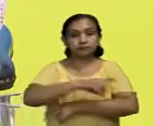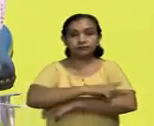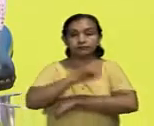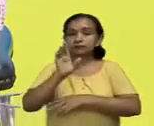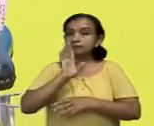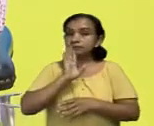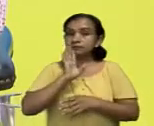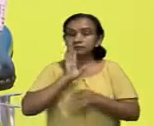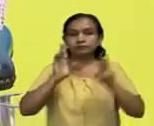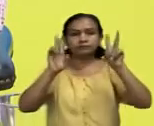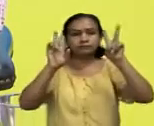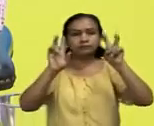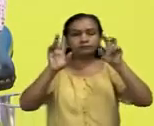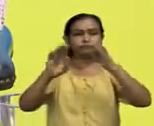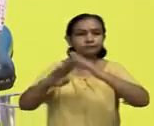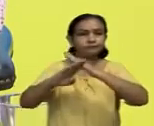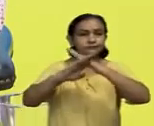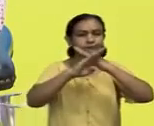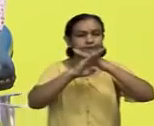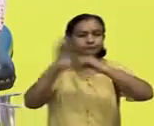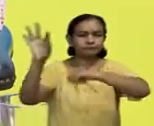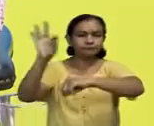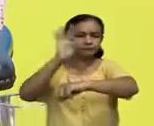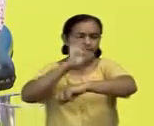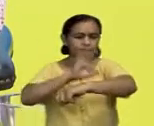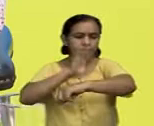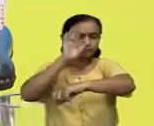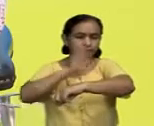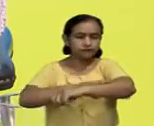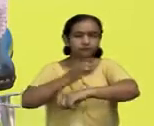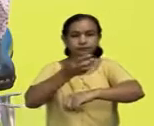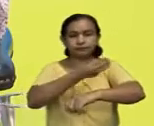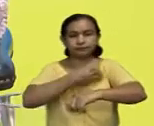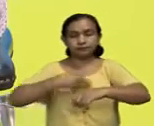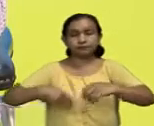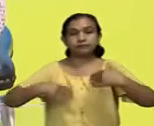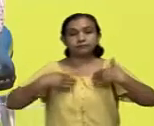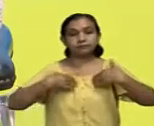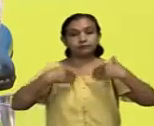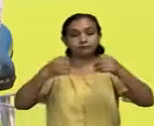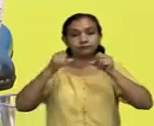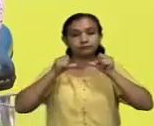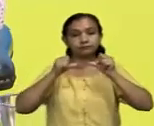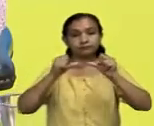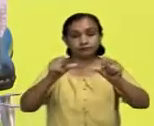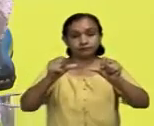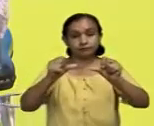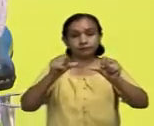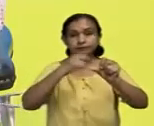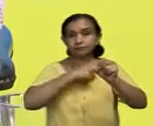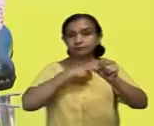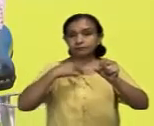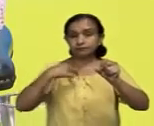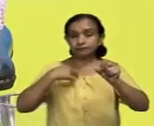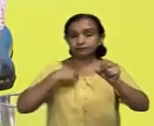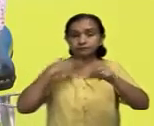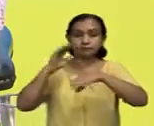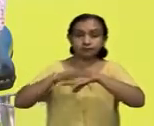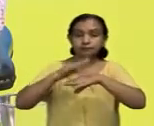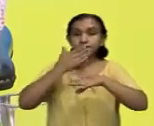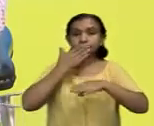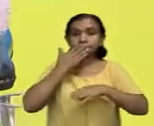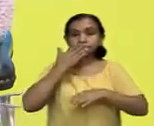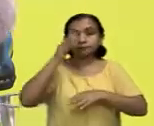sobre la lucha contra el dengue que lleva a cabo el Ministerio de Salud, el MINSA, pues por orientaciones del buen